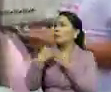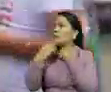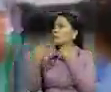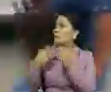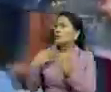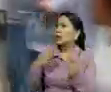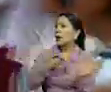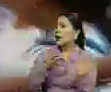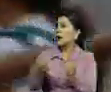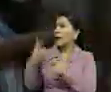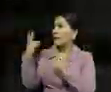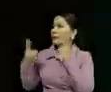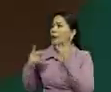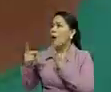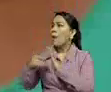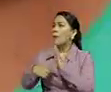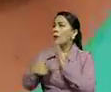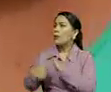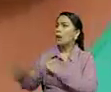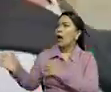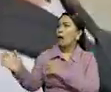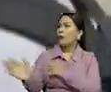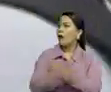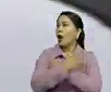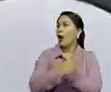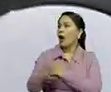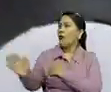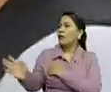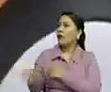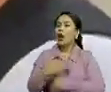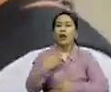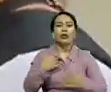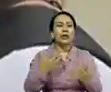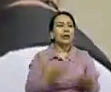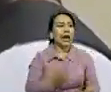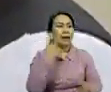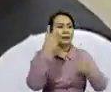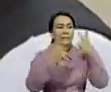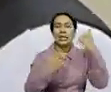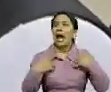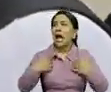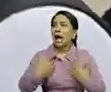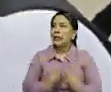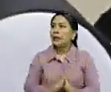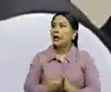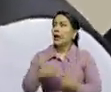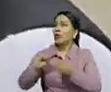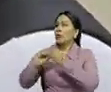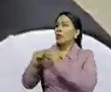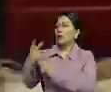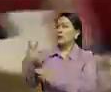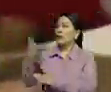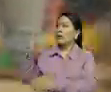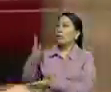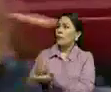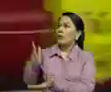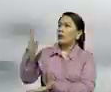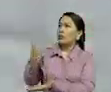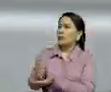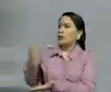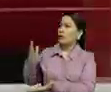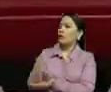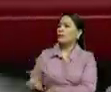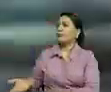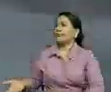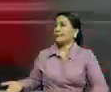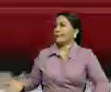visita, tuvimos que salir ahí. Queremos visita, nosotros estamos cansadas de que el pabellón 3 sea suspendido. Y ahí